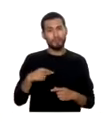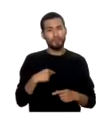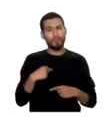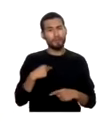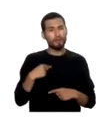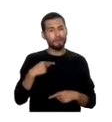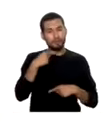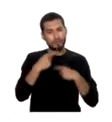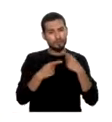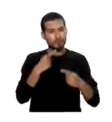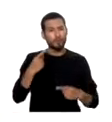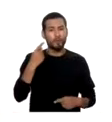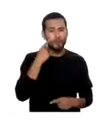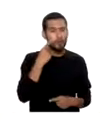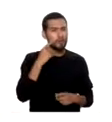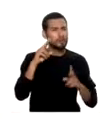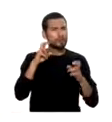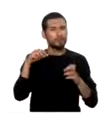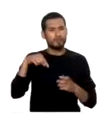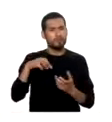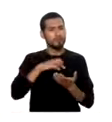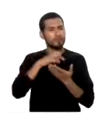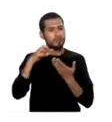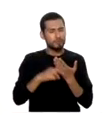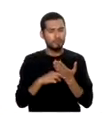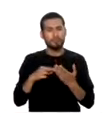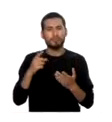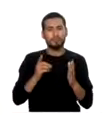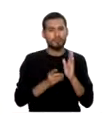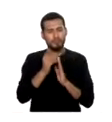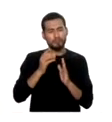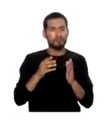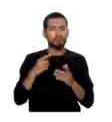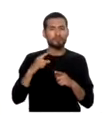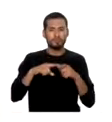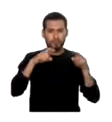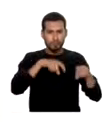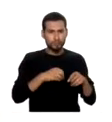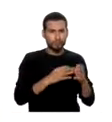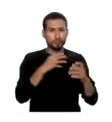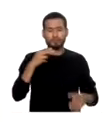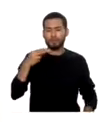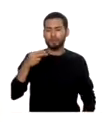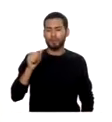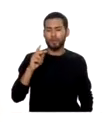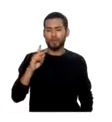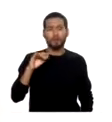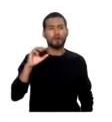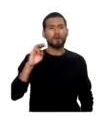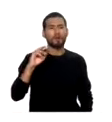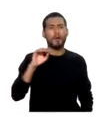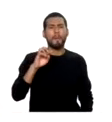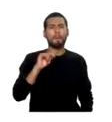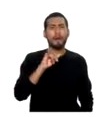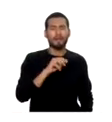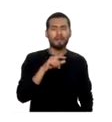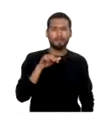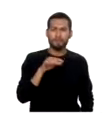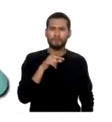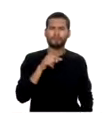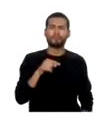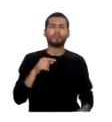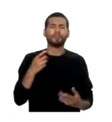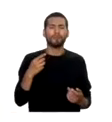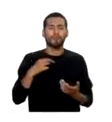poco de conocimiento sobre este proyecto de desarrollo productivo rural. Jacungüiña y Nueva Jayatay es un proyecto productivo